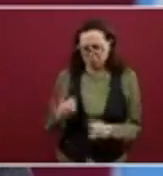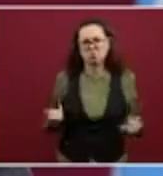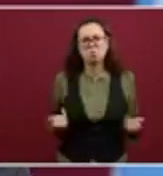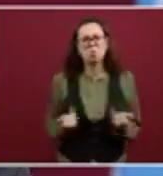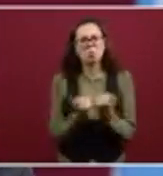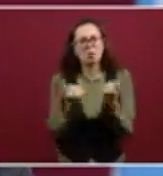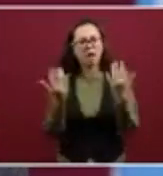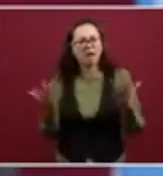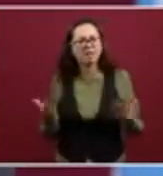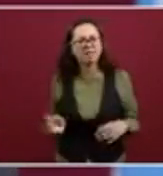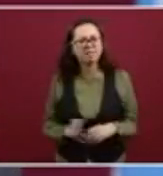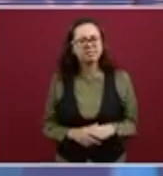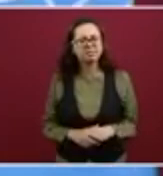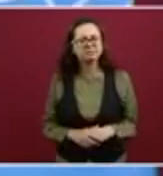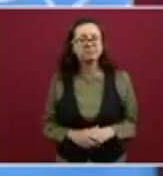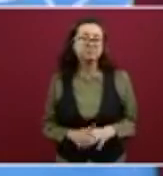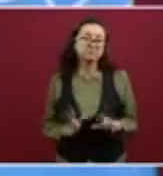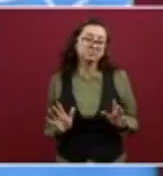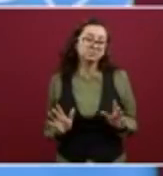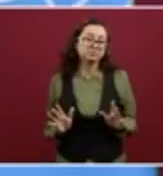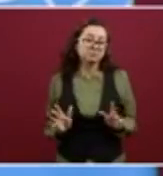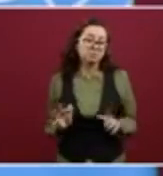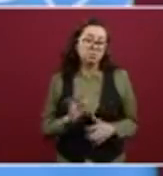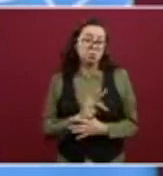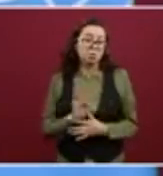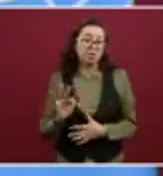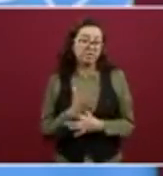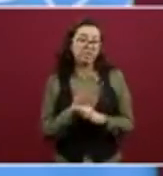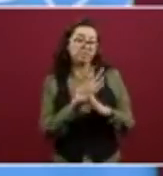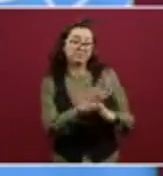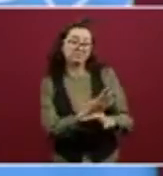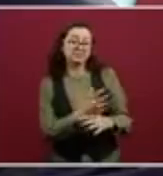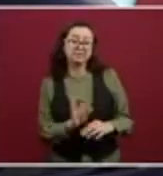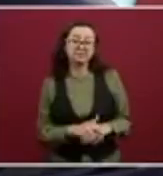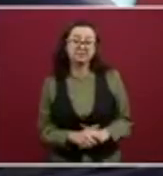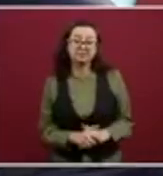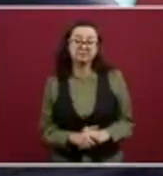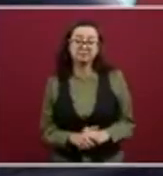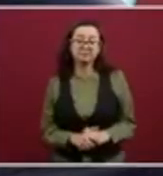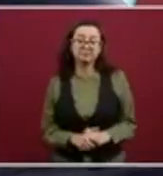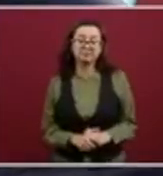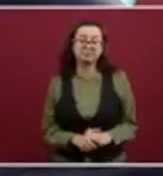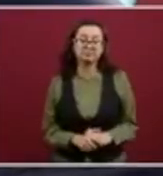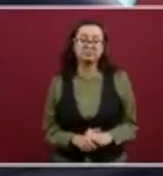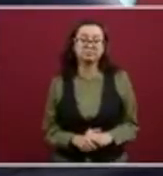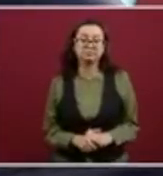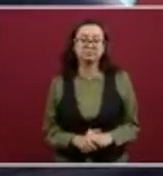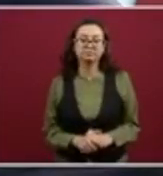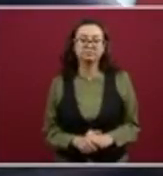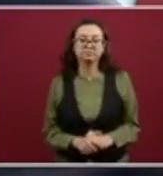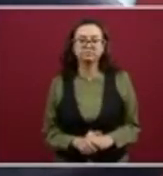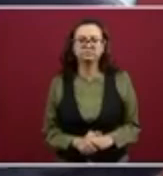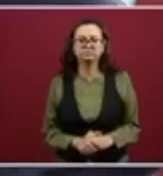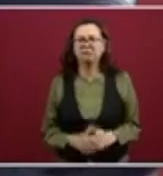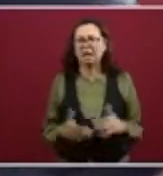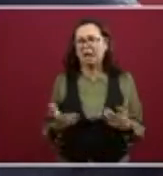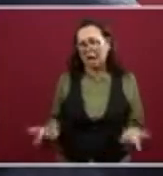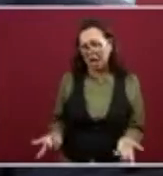Si se están robando el dinero arriba. Lo mismo, si hacen